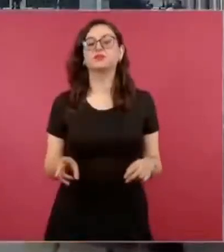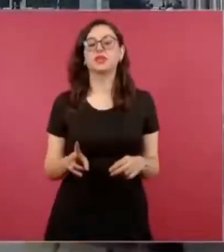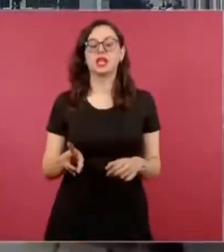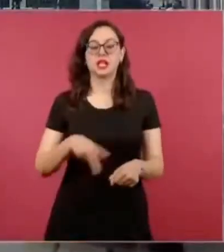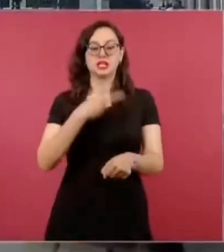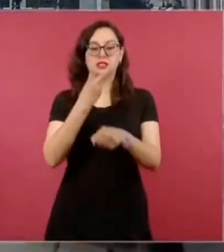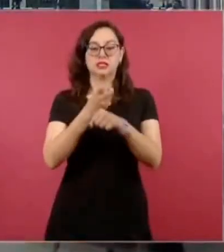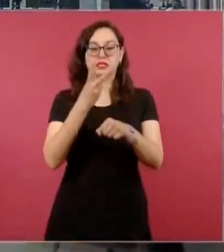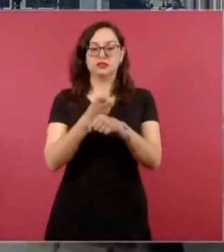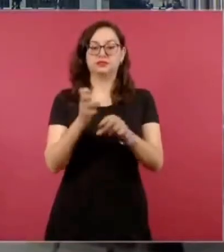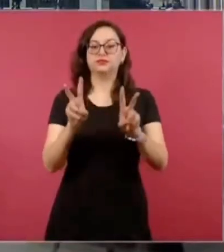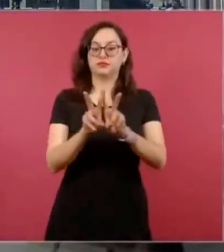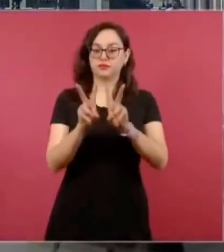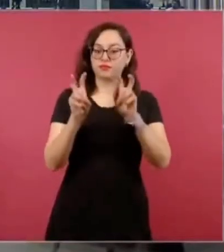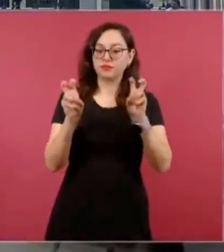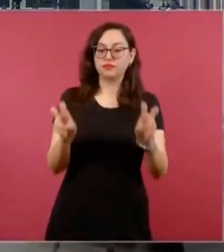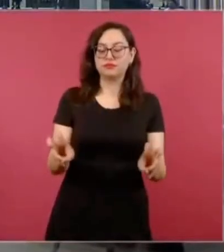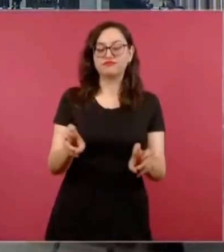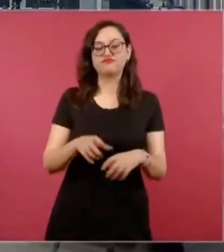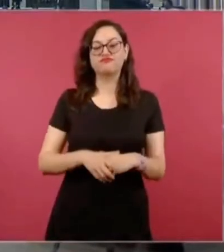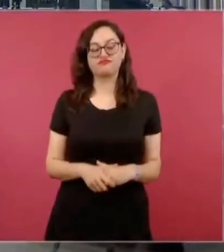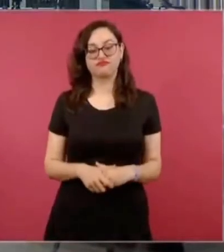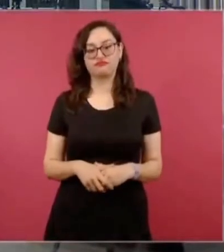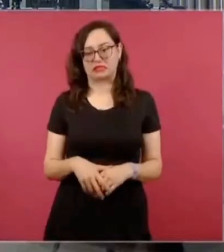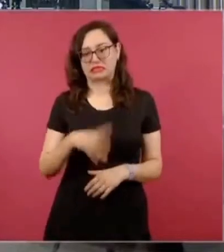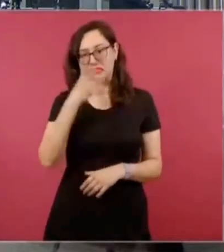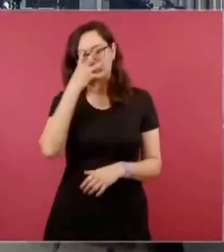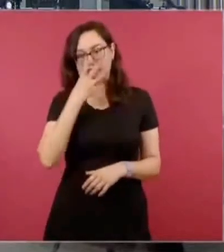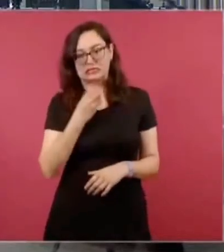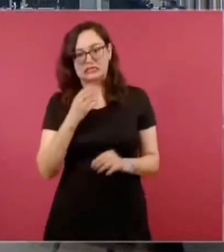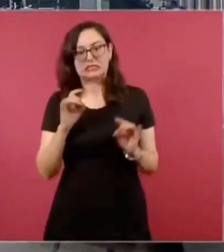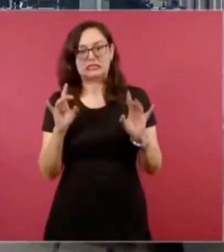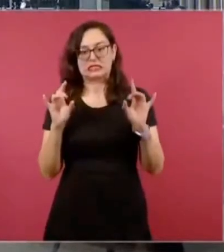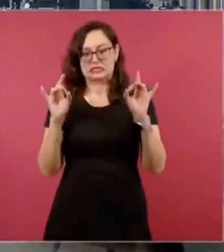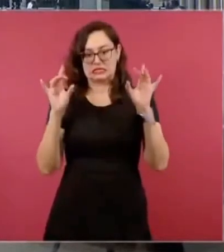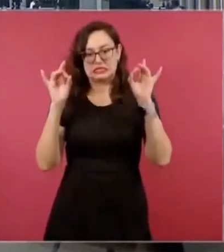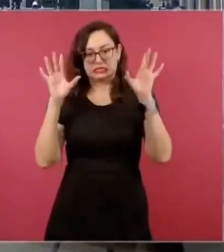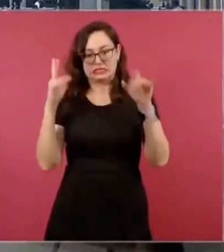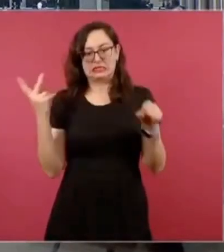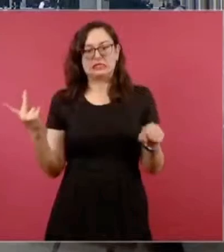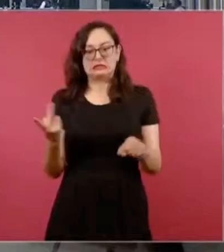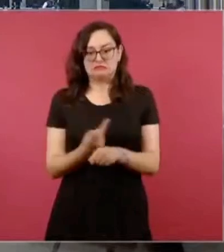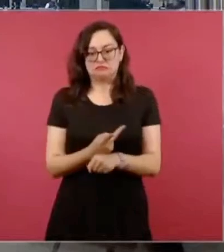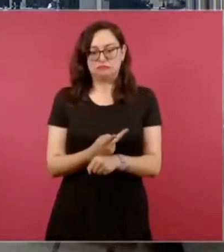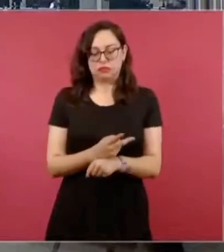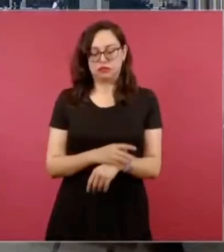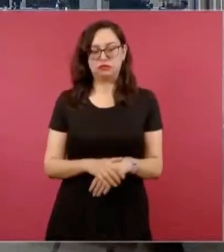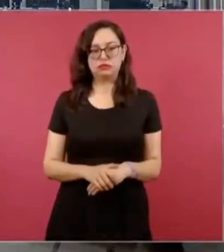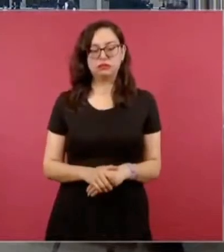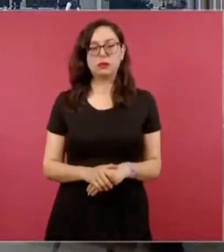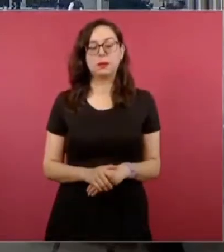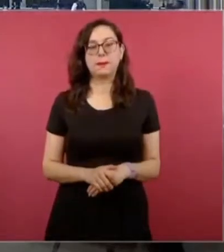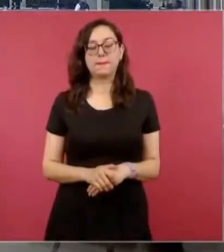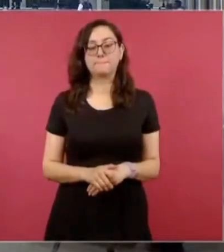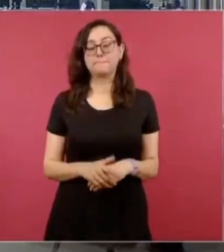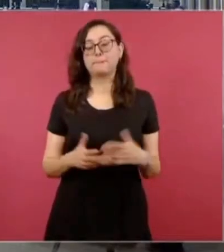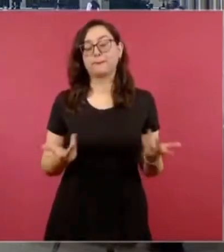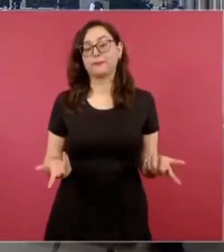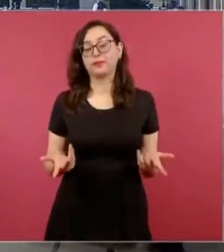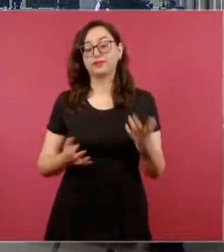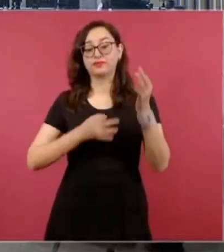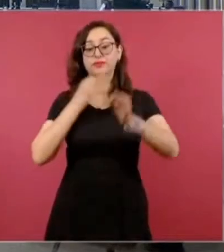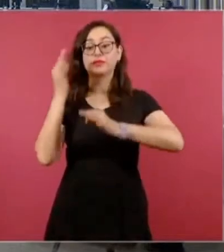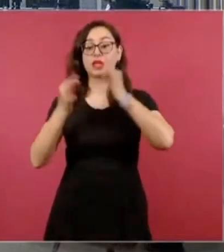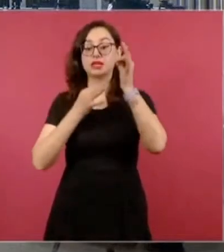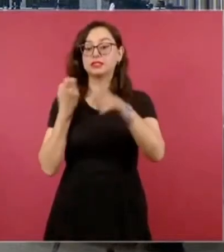de este asunto es todavía más triste y delicado, porque involucra a un semanario extinto ya,